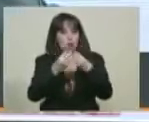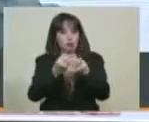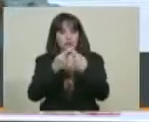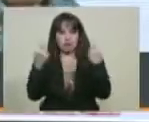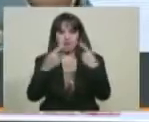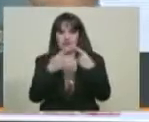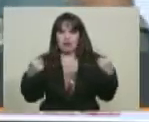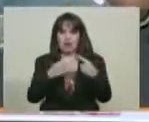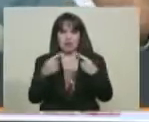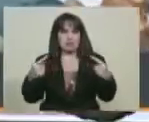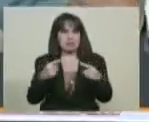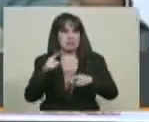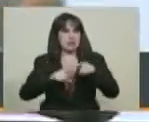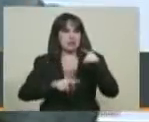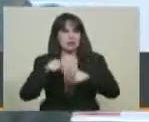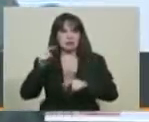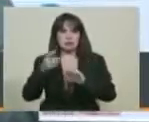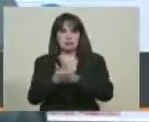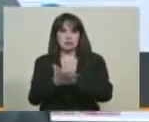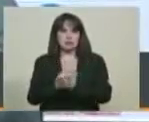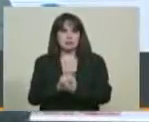diversas dimensiones